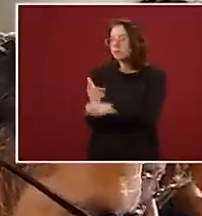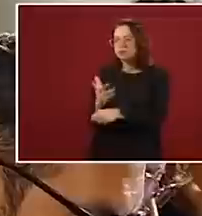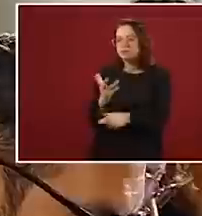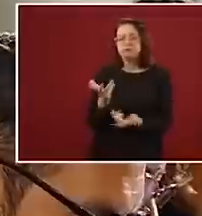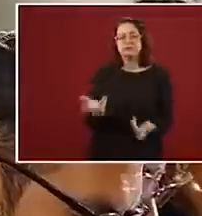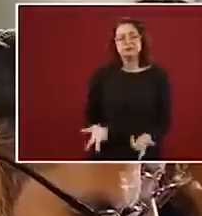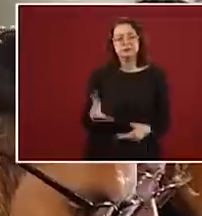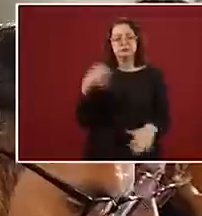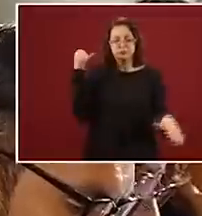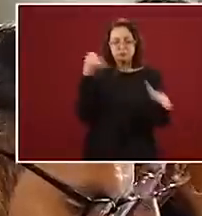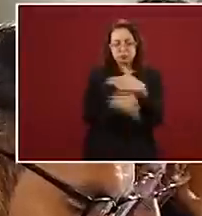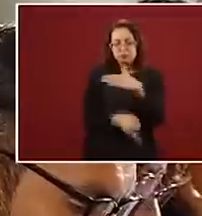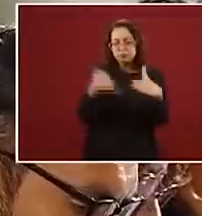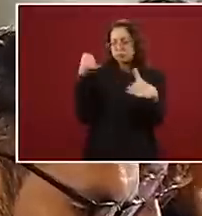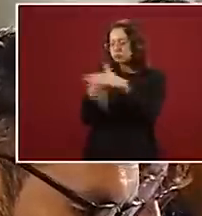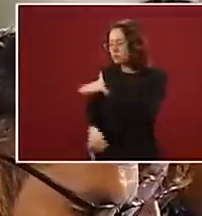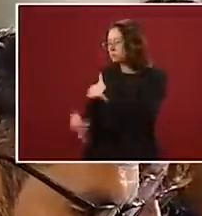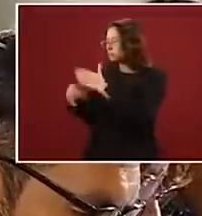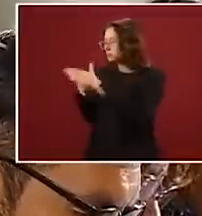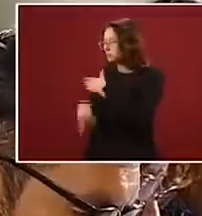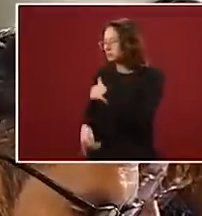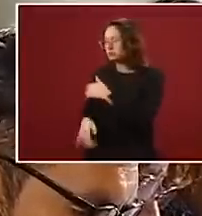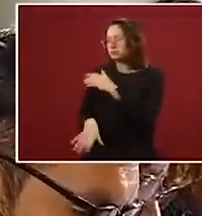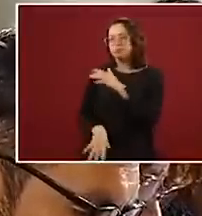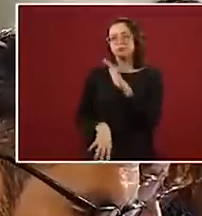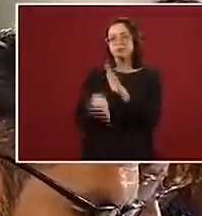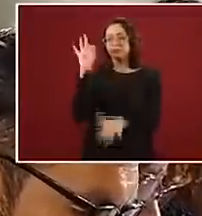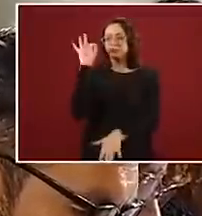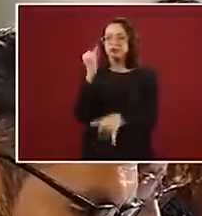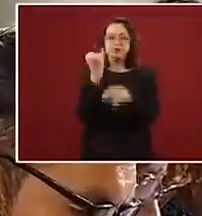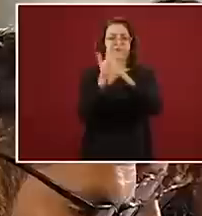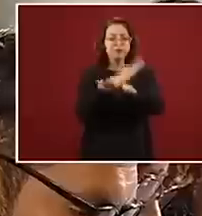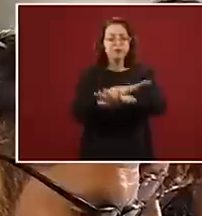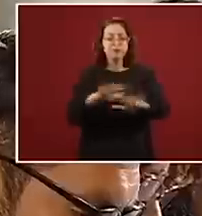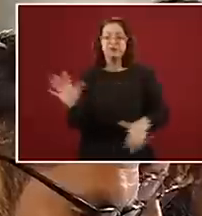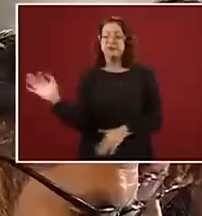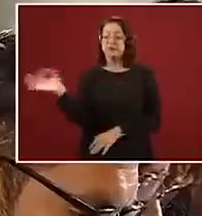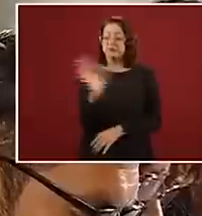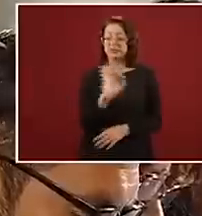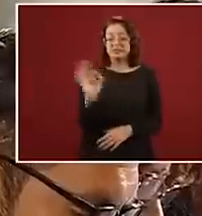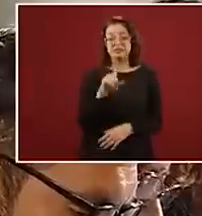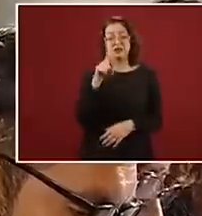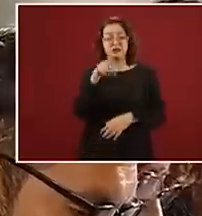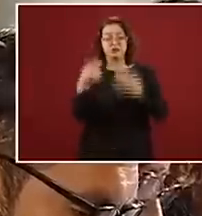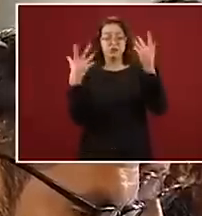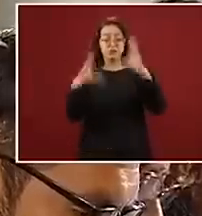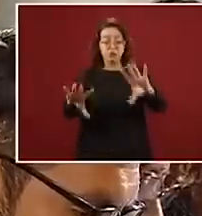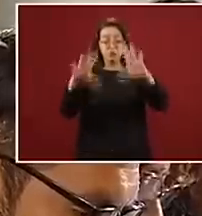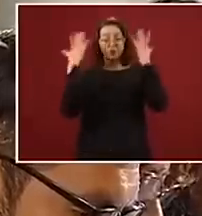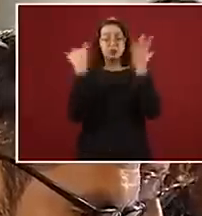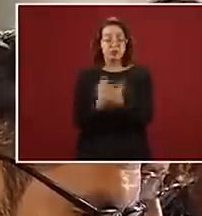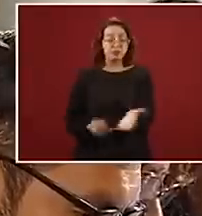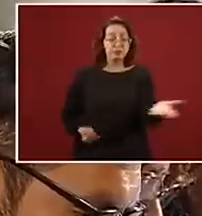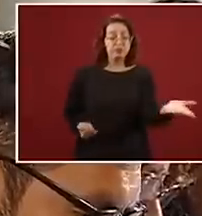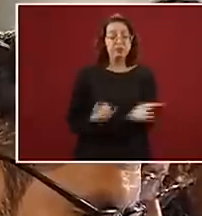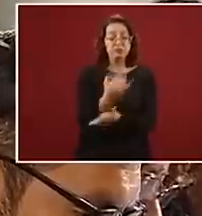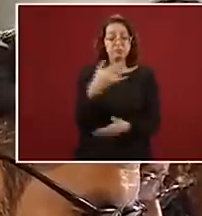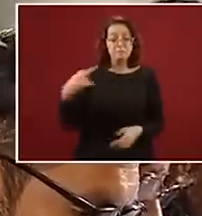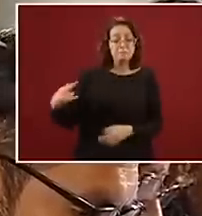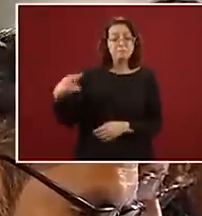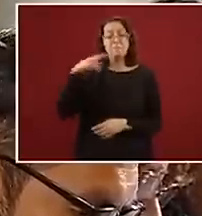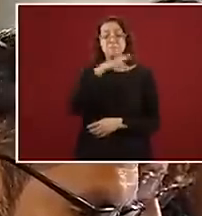escudriñando e informando de ello, le exige decisiones muy rápidas, muy prontas, y